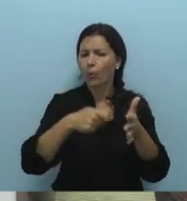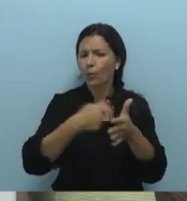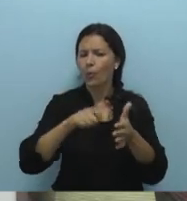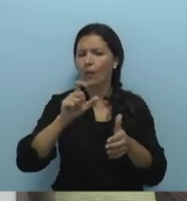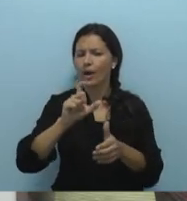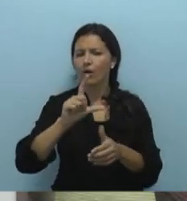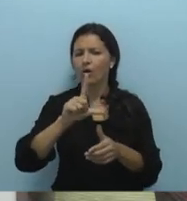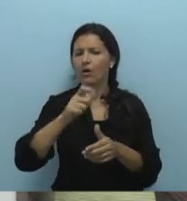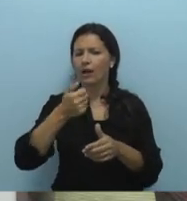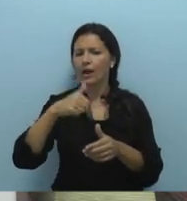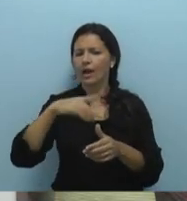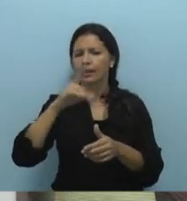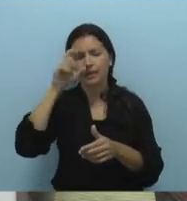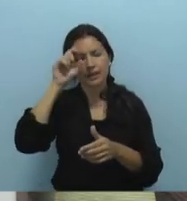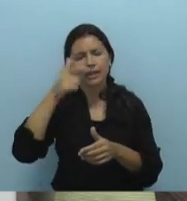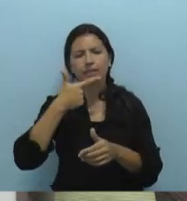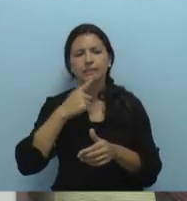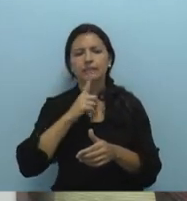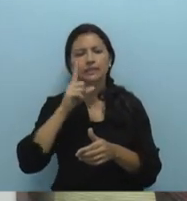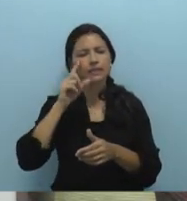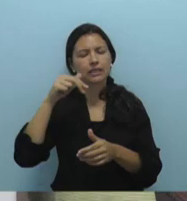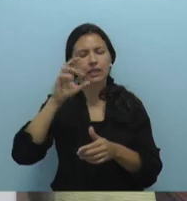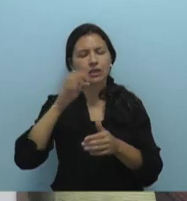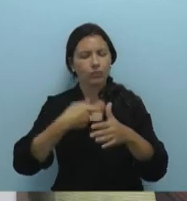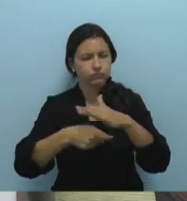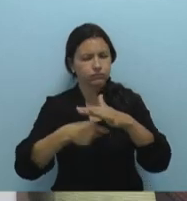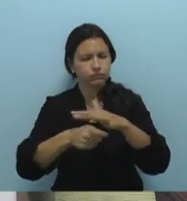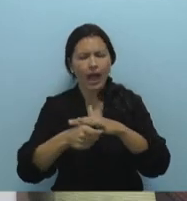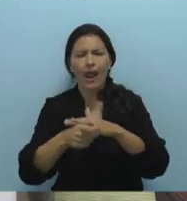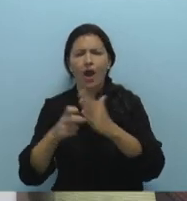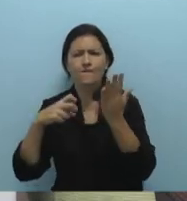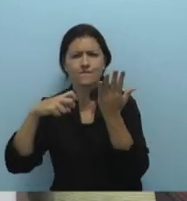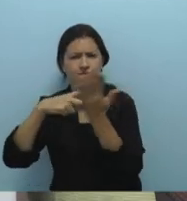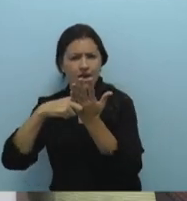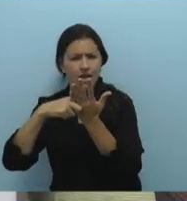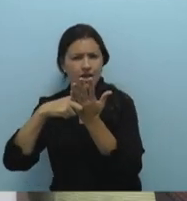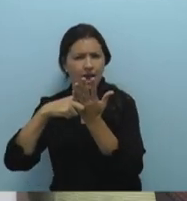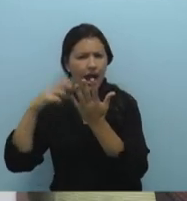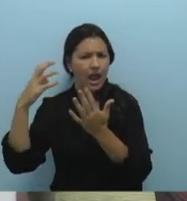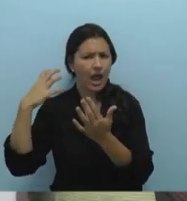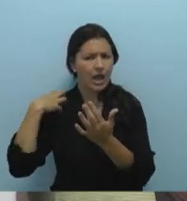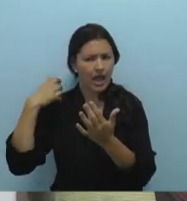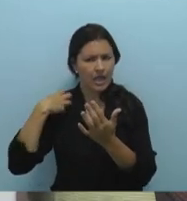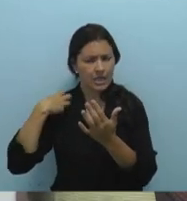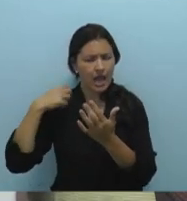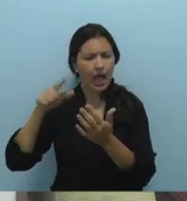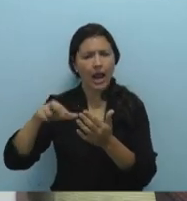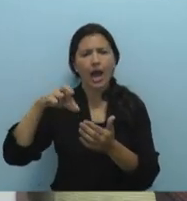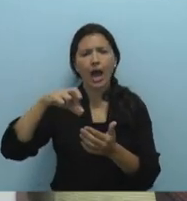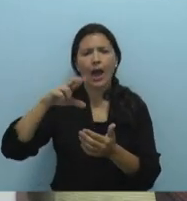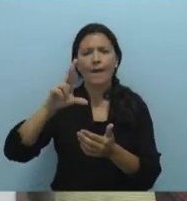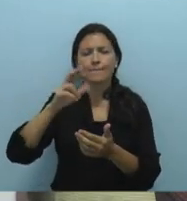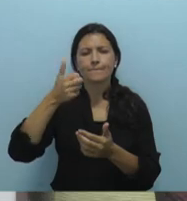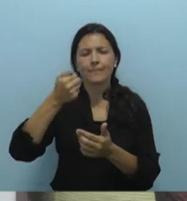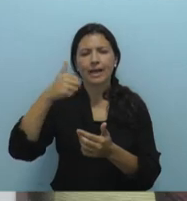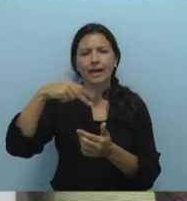con la decisión de la fiscal general, la doctora Pranicic, de apartar